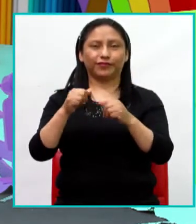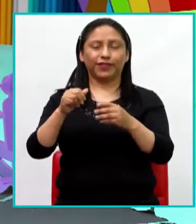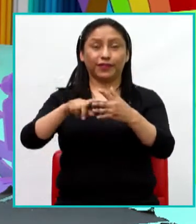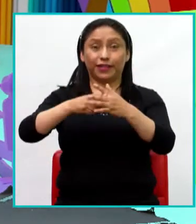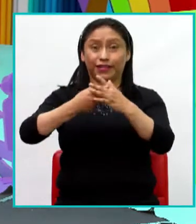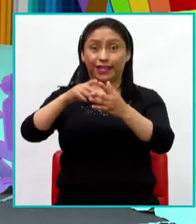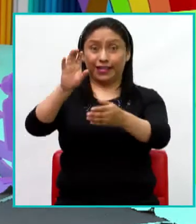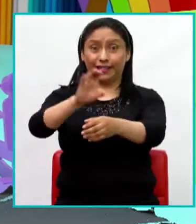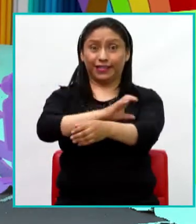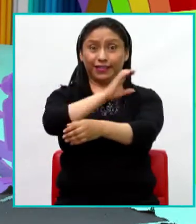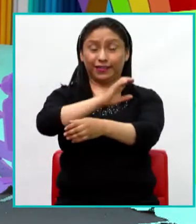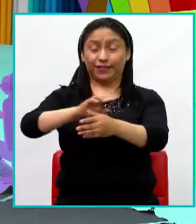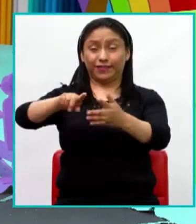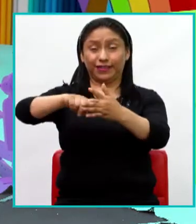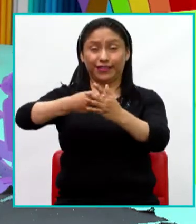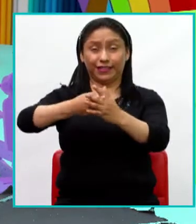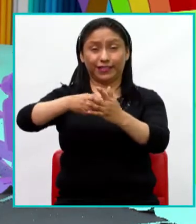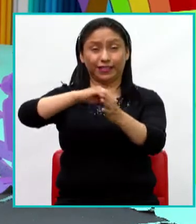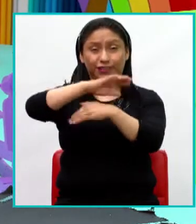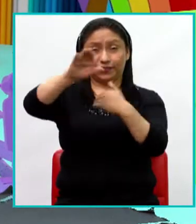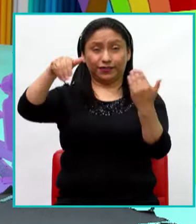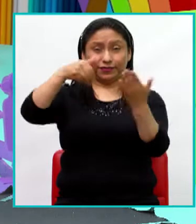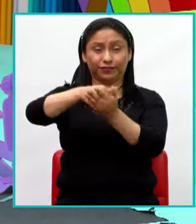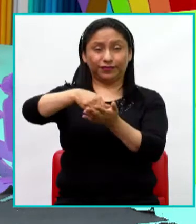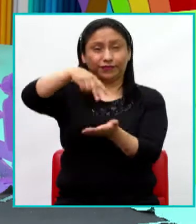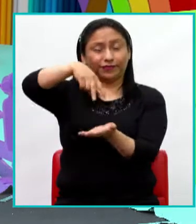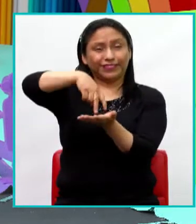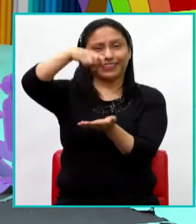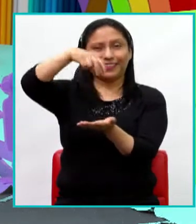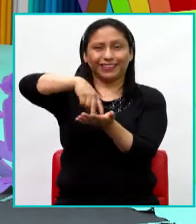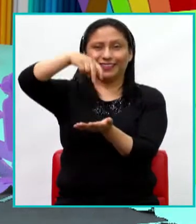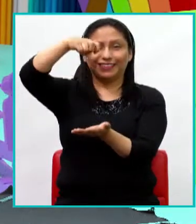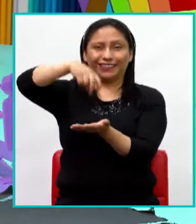va a comenzar. ¡Vamos chicos todos! ¡A saltar!